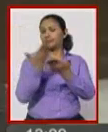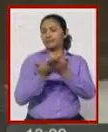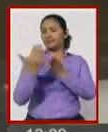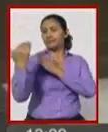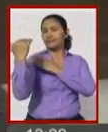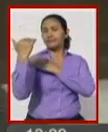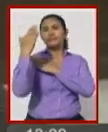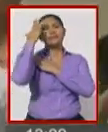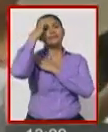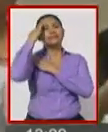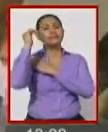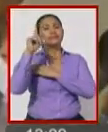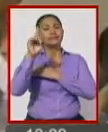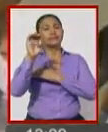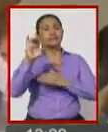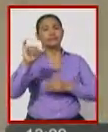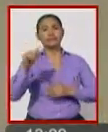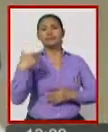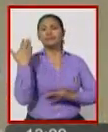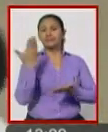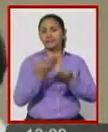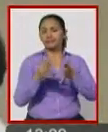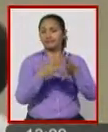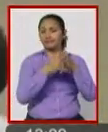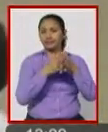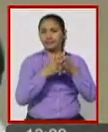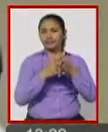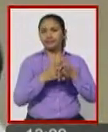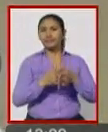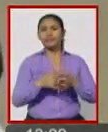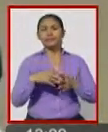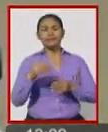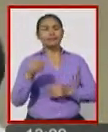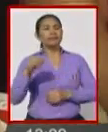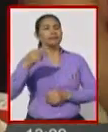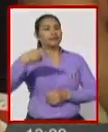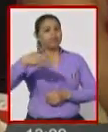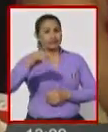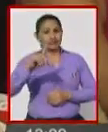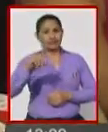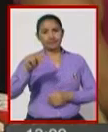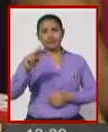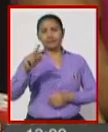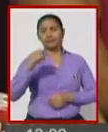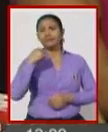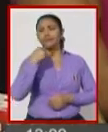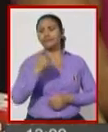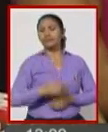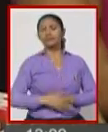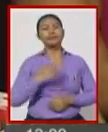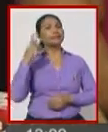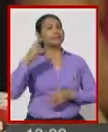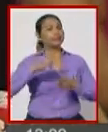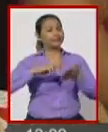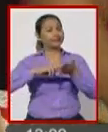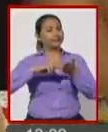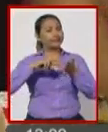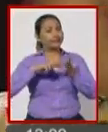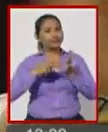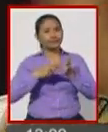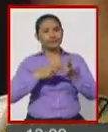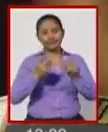por qué el señor Leyes andaba en Estados Unidos y obviamente en Holanda, en La Haya. Resulta que